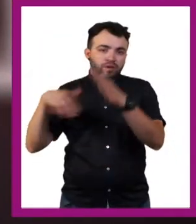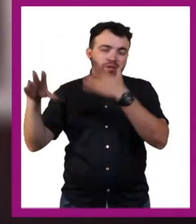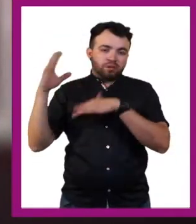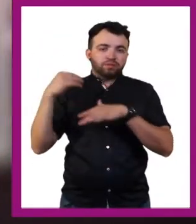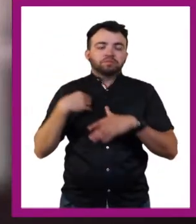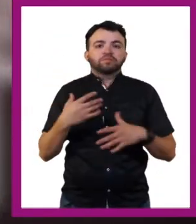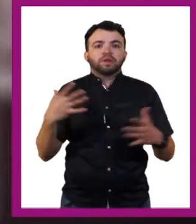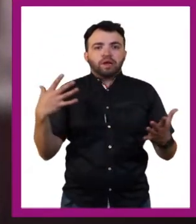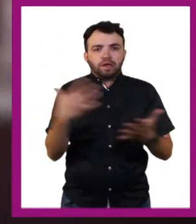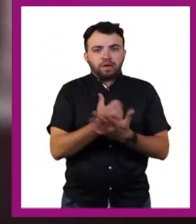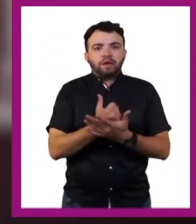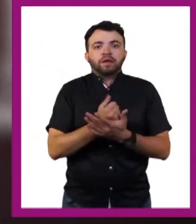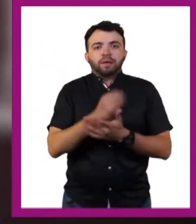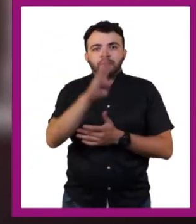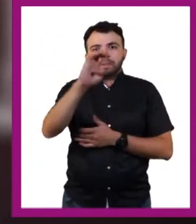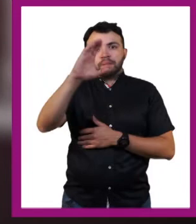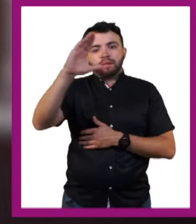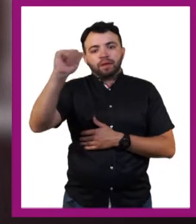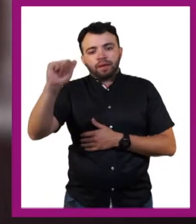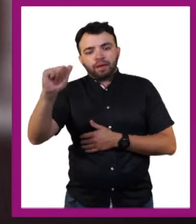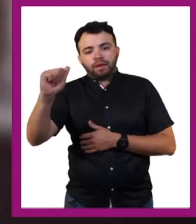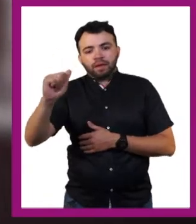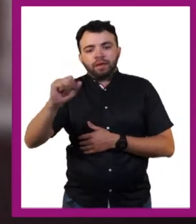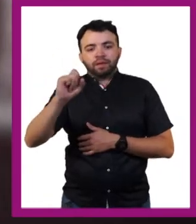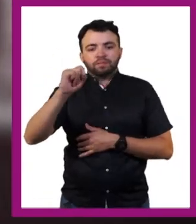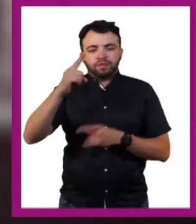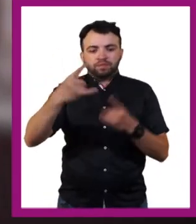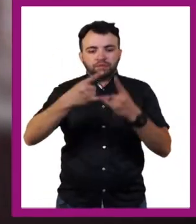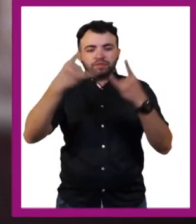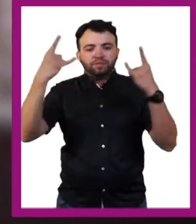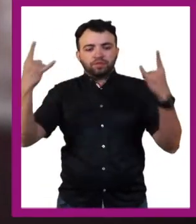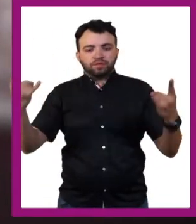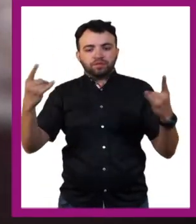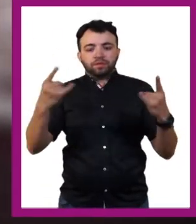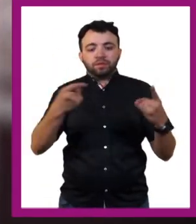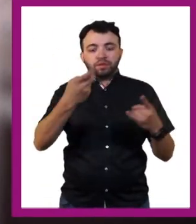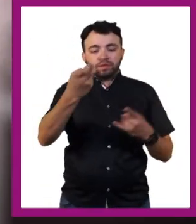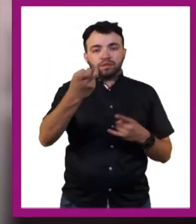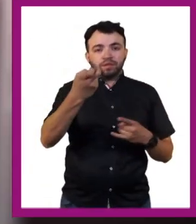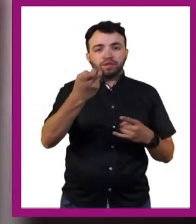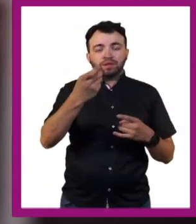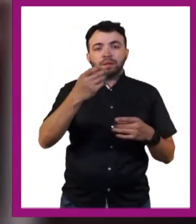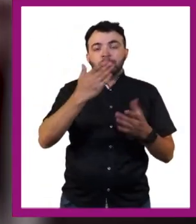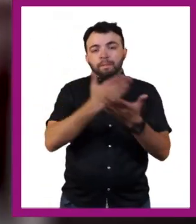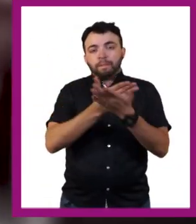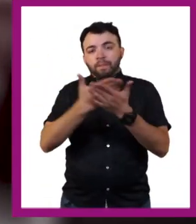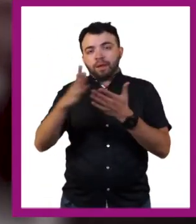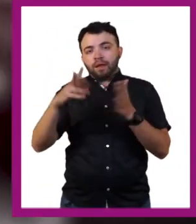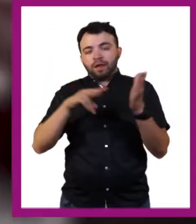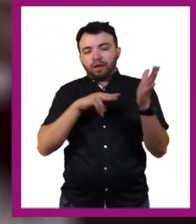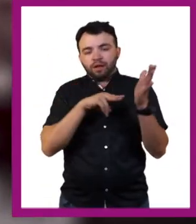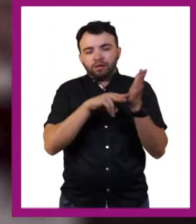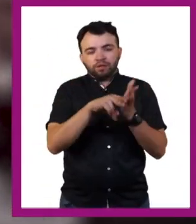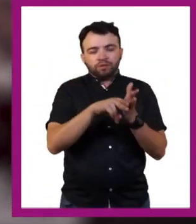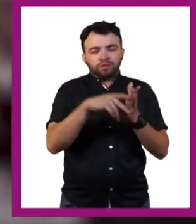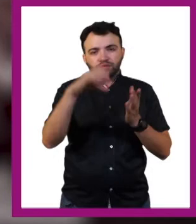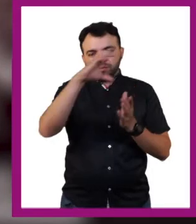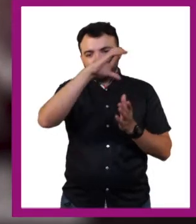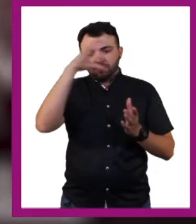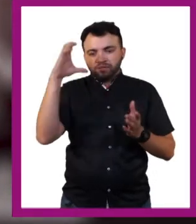con esa serie, que eran unas sirenas como, bueno, eran en blanco y negro y como muy,